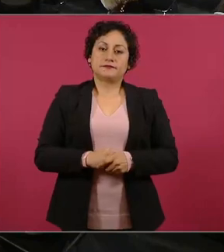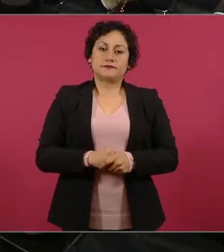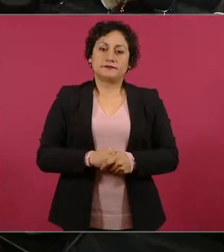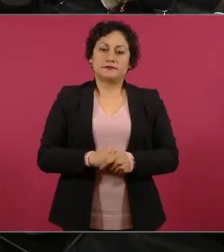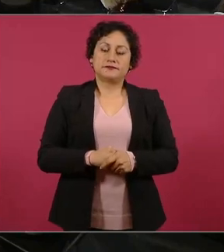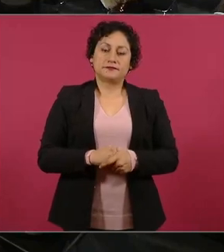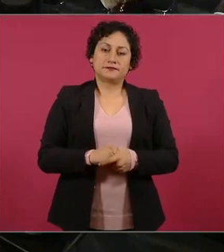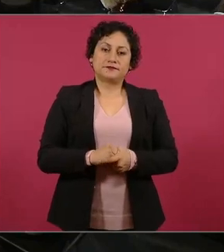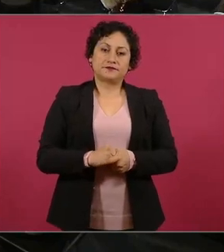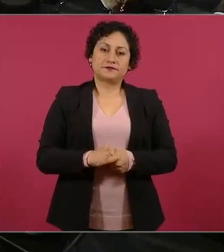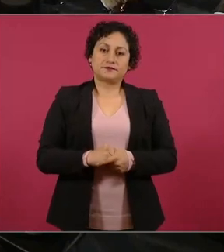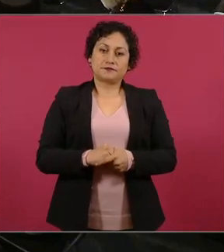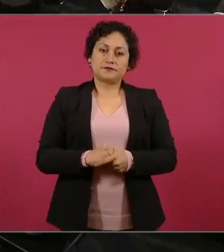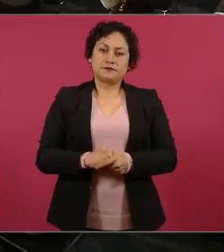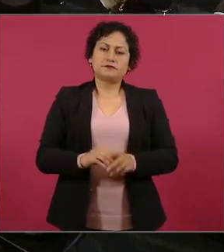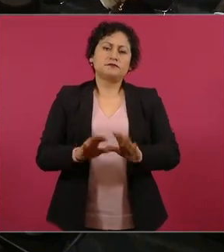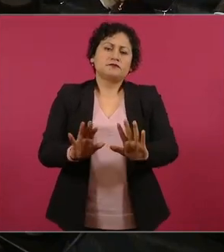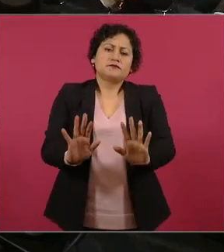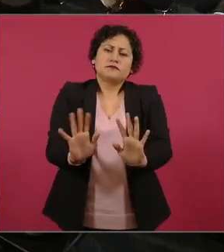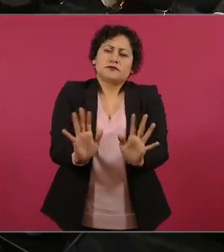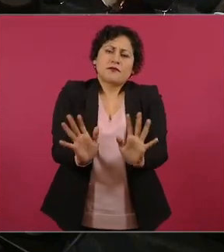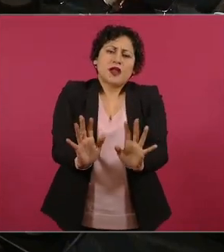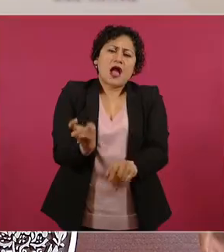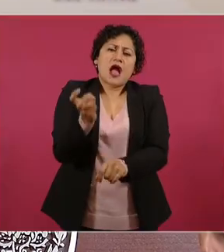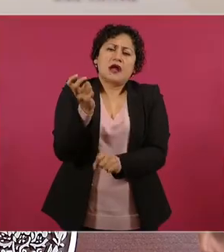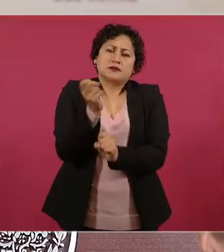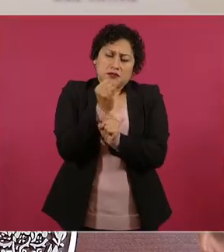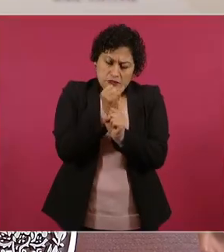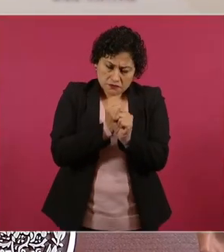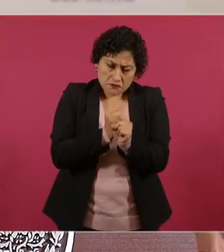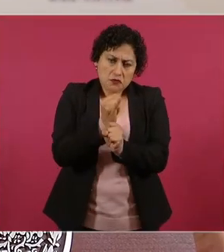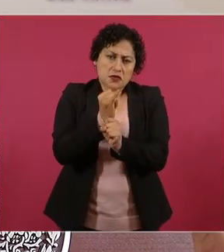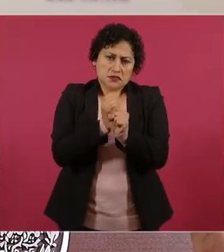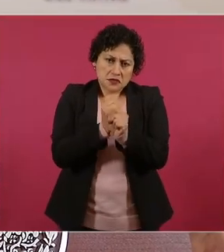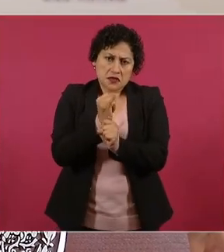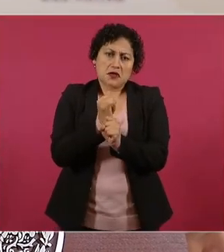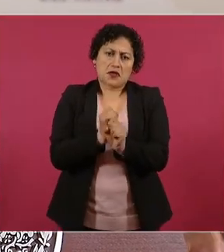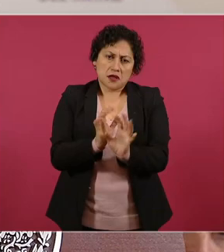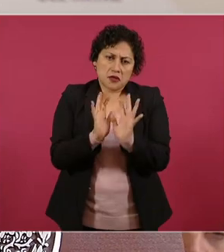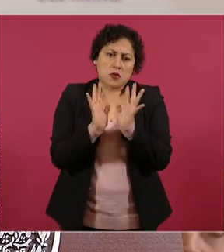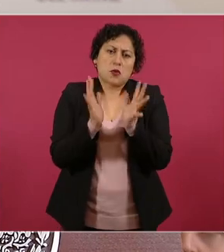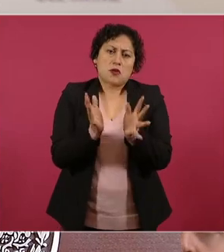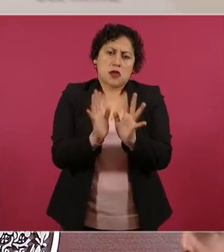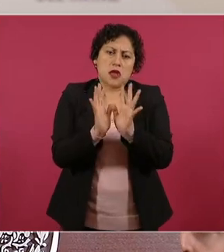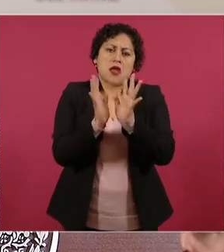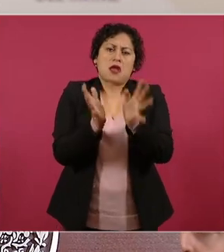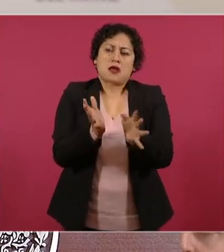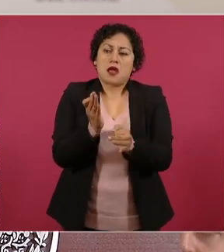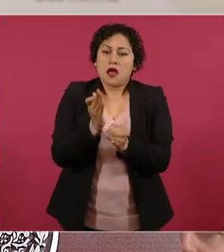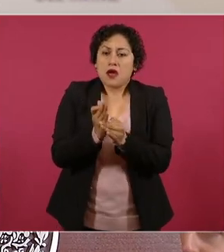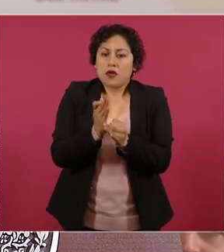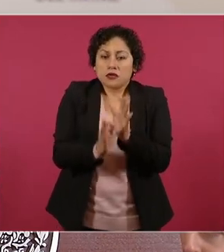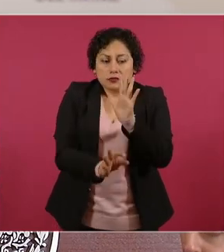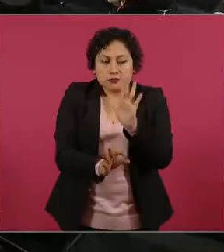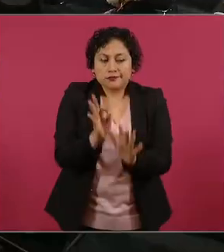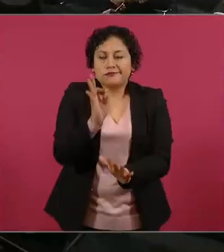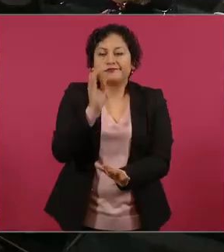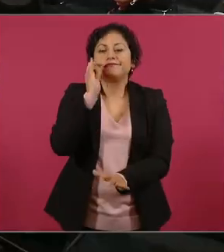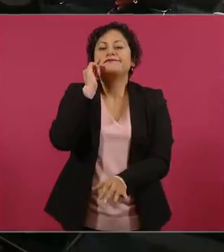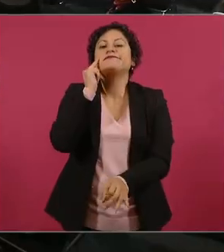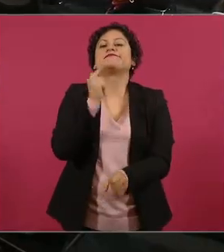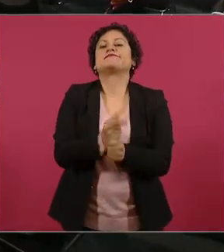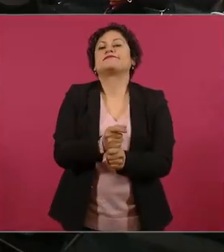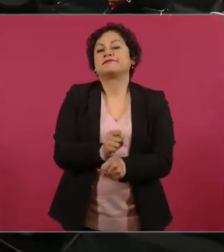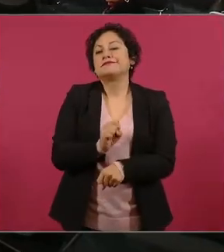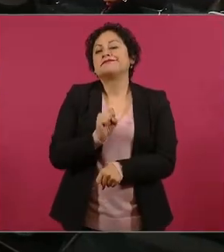está investigando, por eso les podemos decir que fue un hackeo. Ahí vamos. Eso, nada